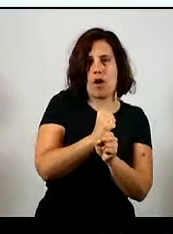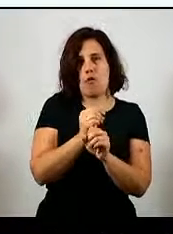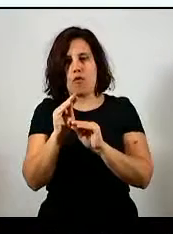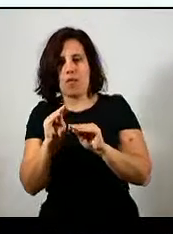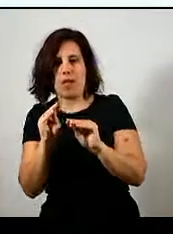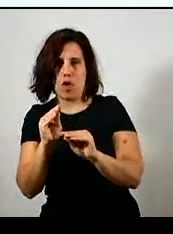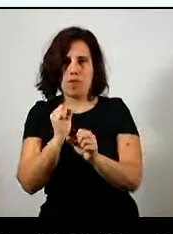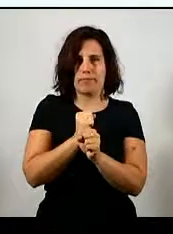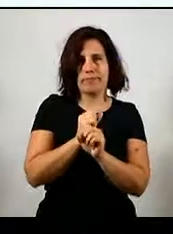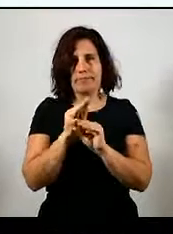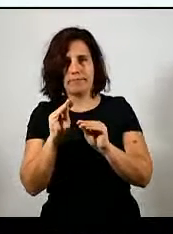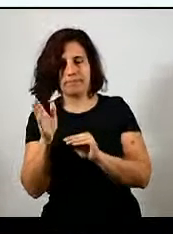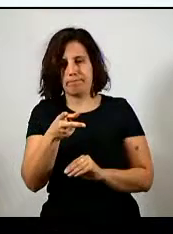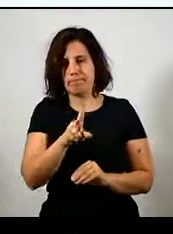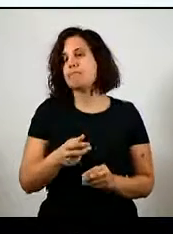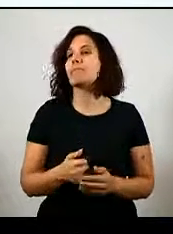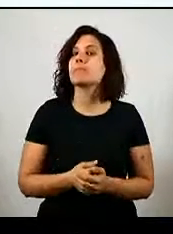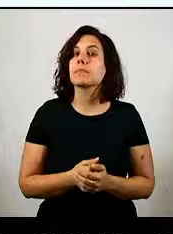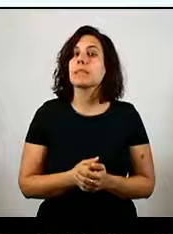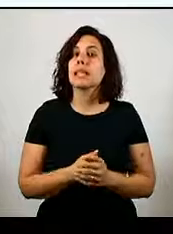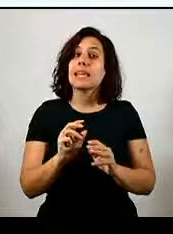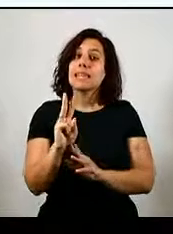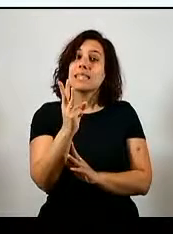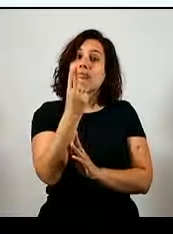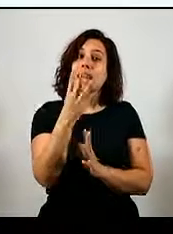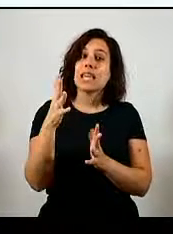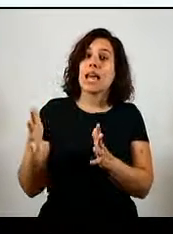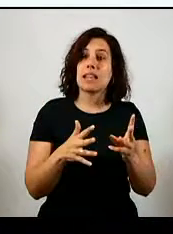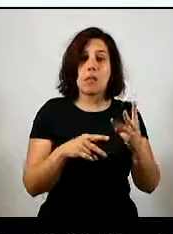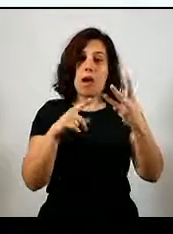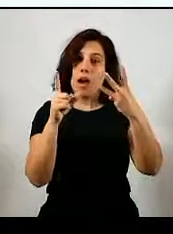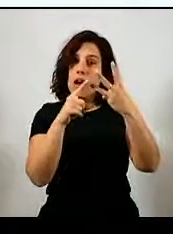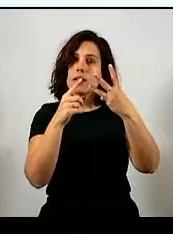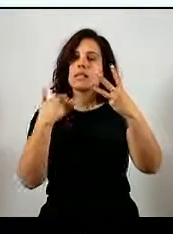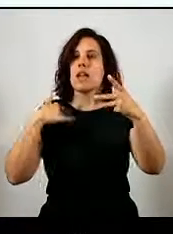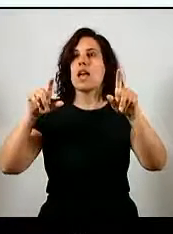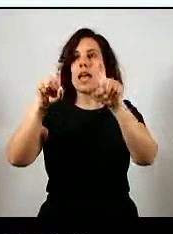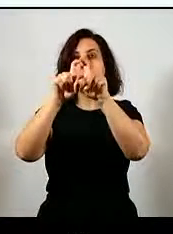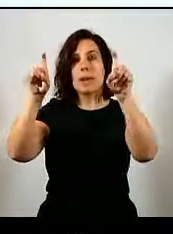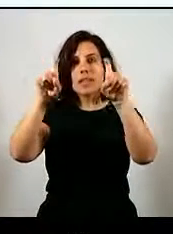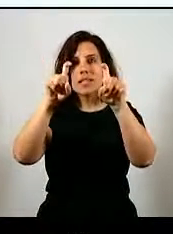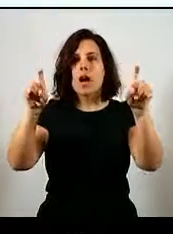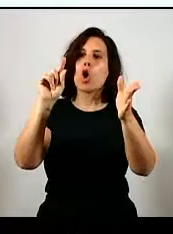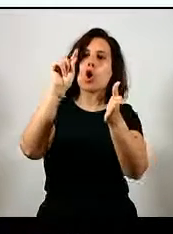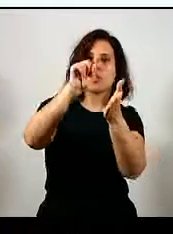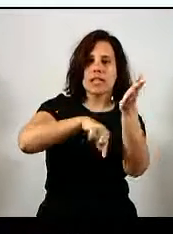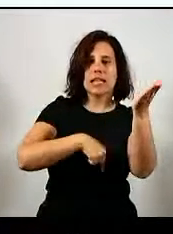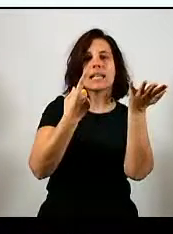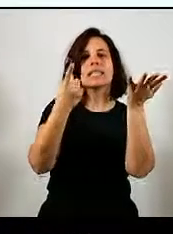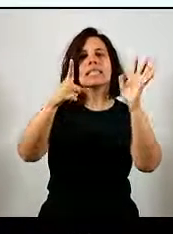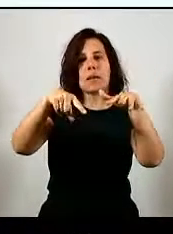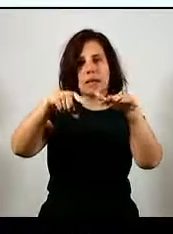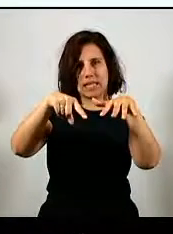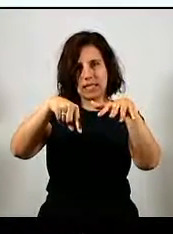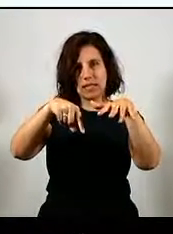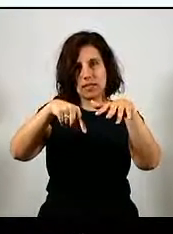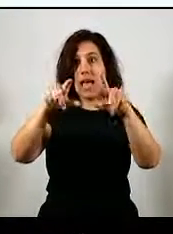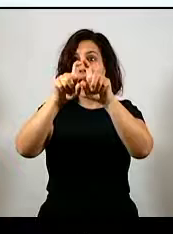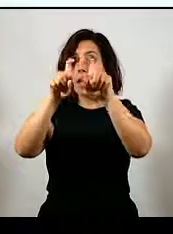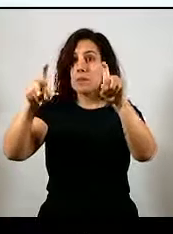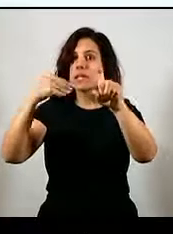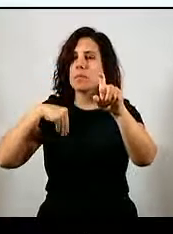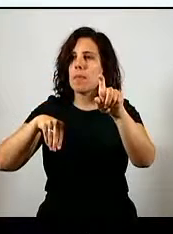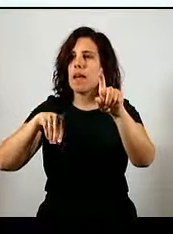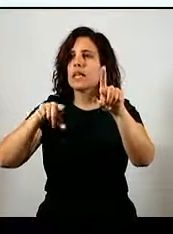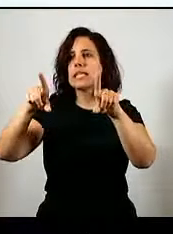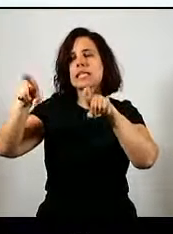una tercera etapa en la que el alumno pasa a ser contratado por una empresa durante 6 meses. Esas empresas han sido seleccionadas por